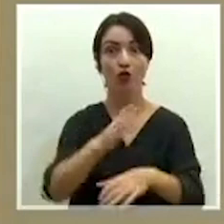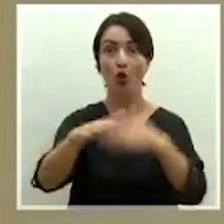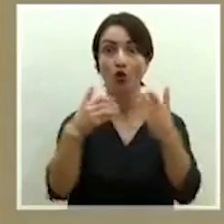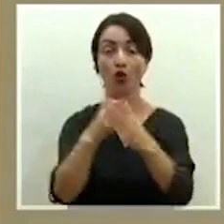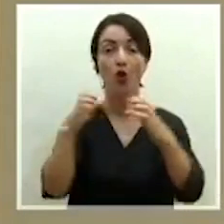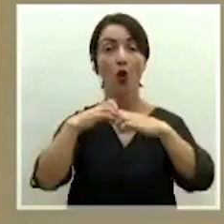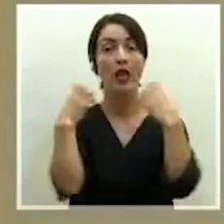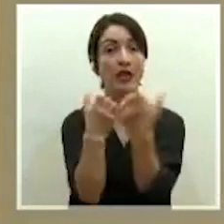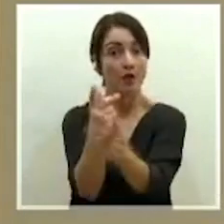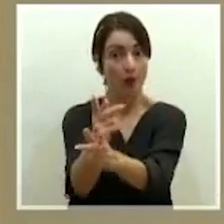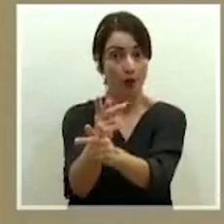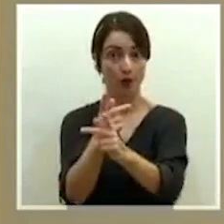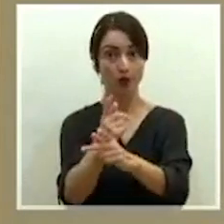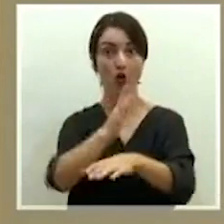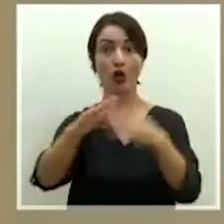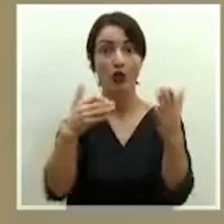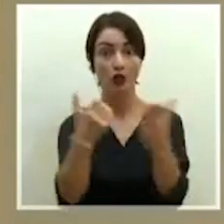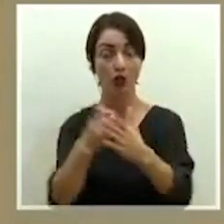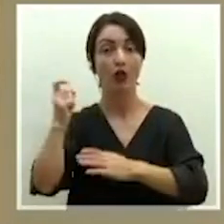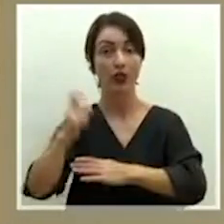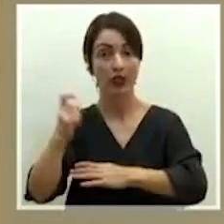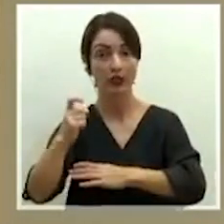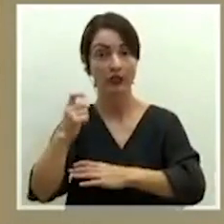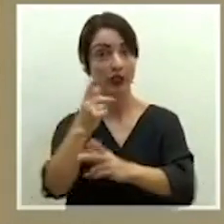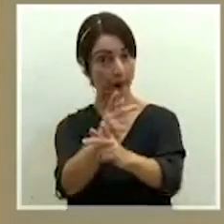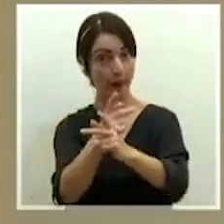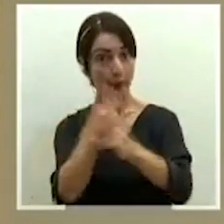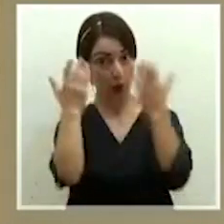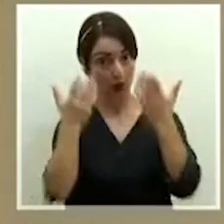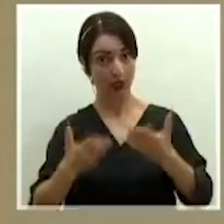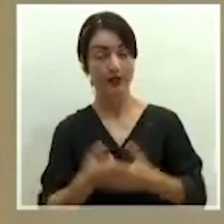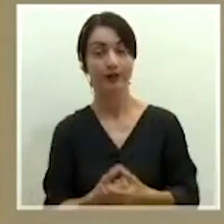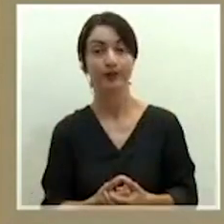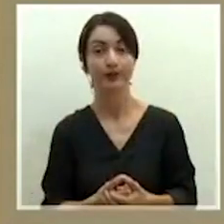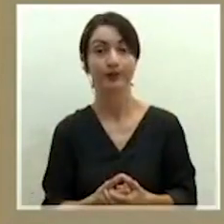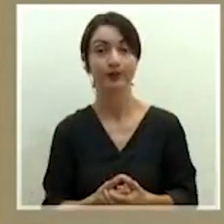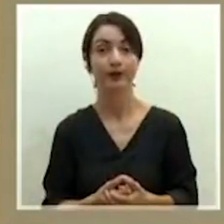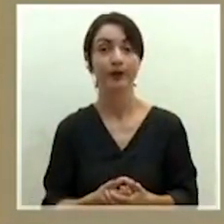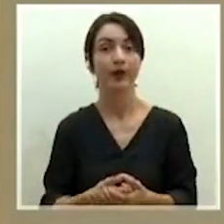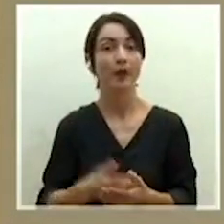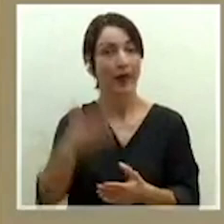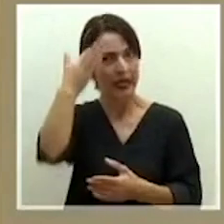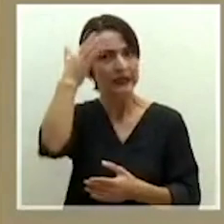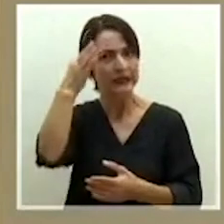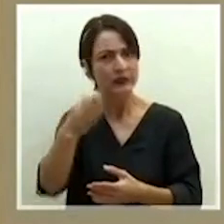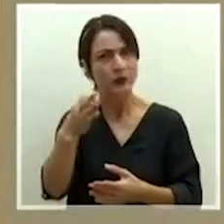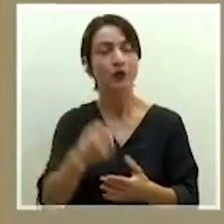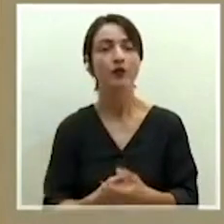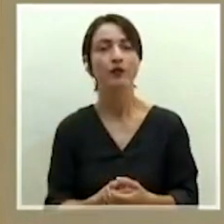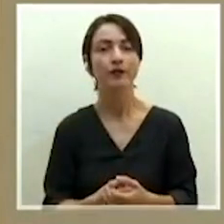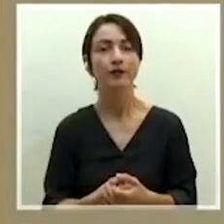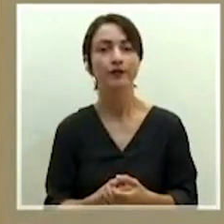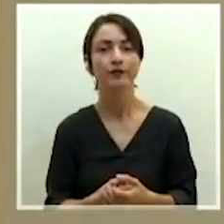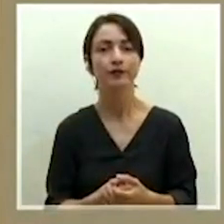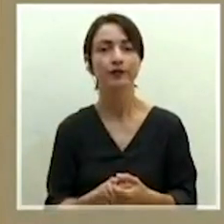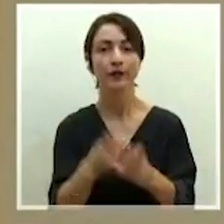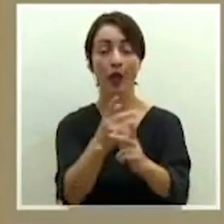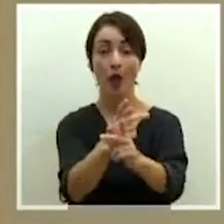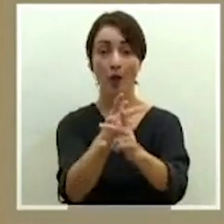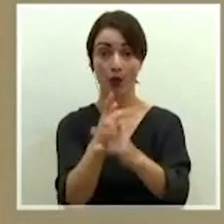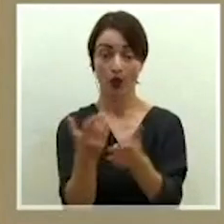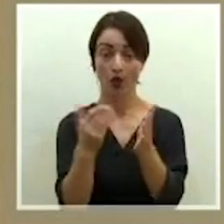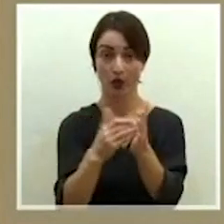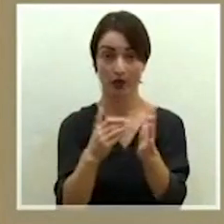protección y todo lo que ocupan para protegerse, para la toma de decisiones. Y esto es para proteger, de